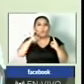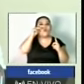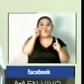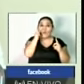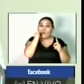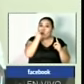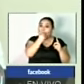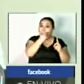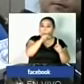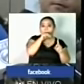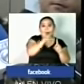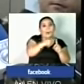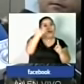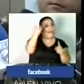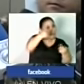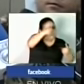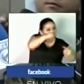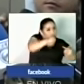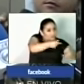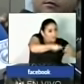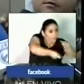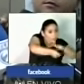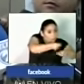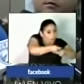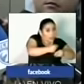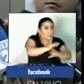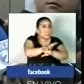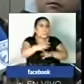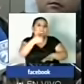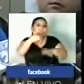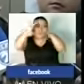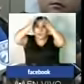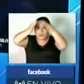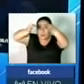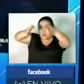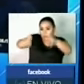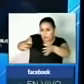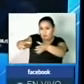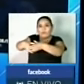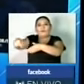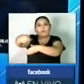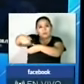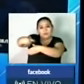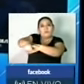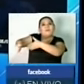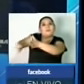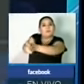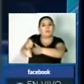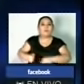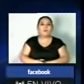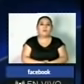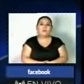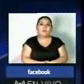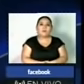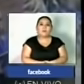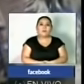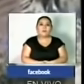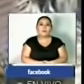de negociar con pandillas. La decisión final está en manos del Pleno Legislativo.